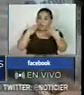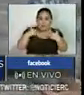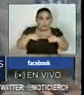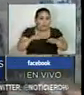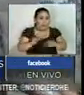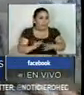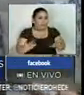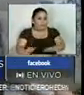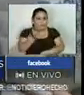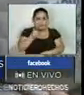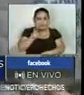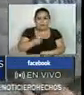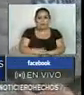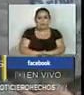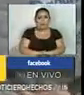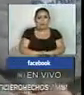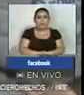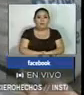nada.